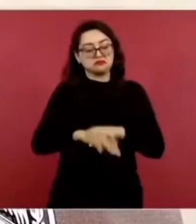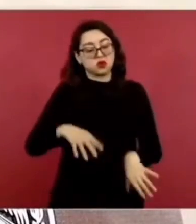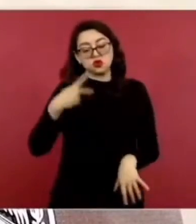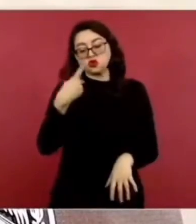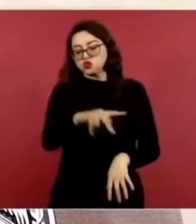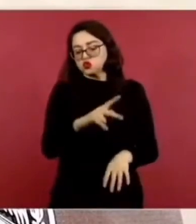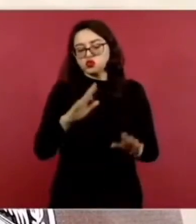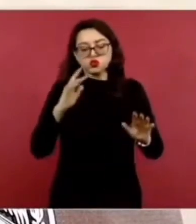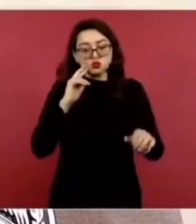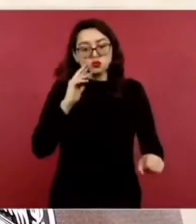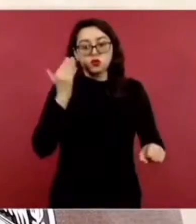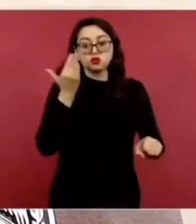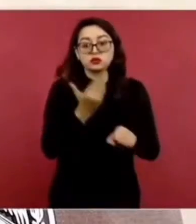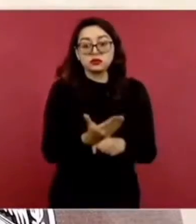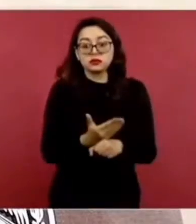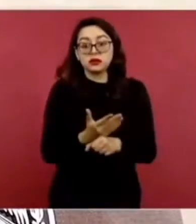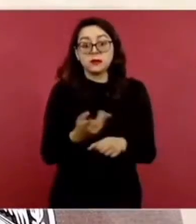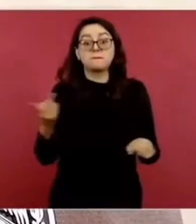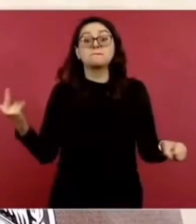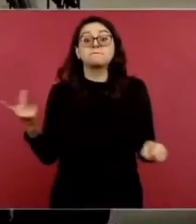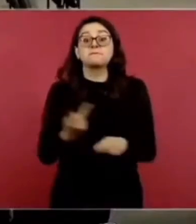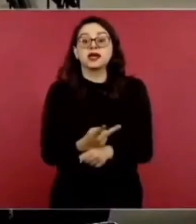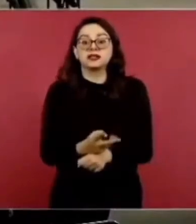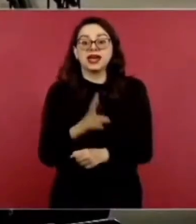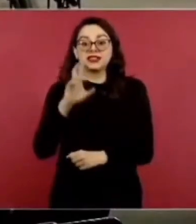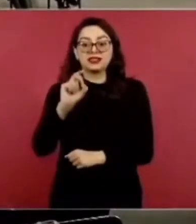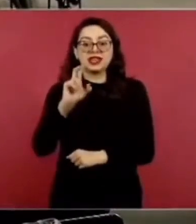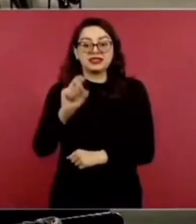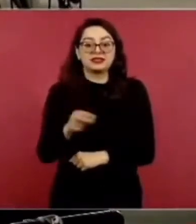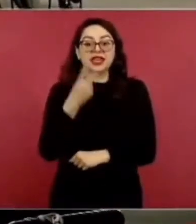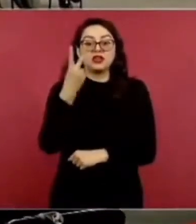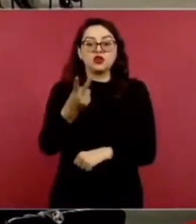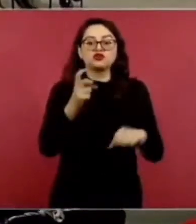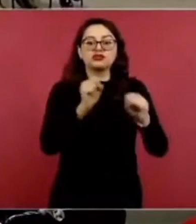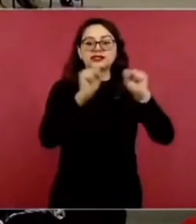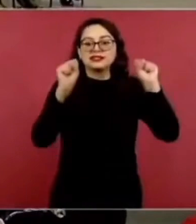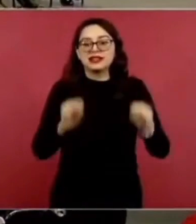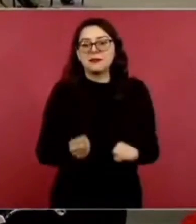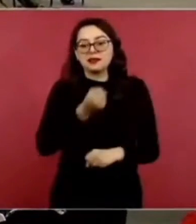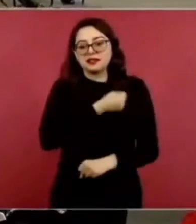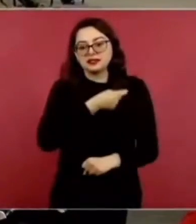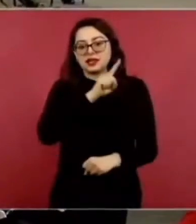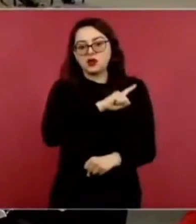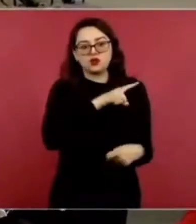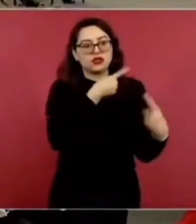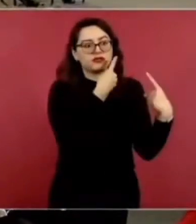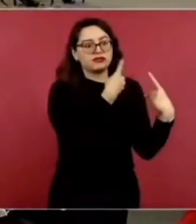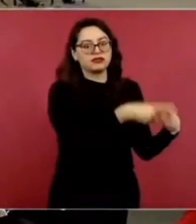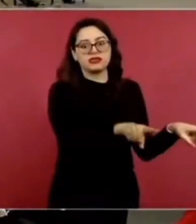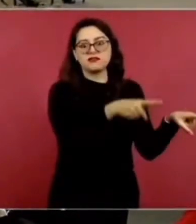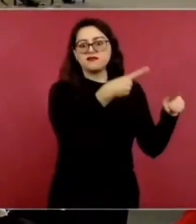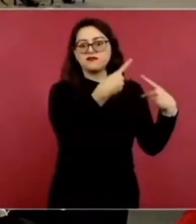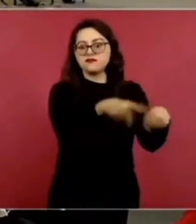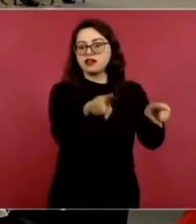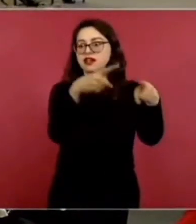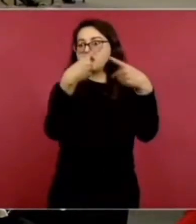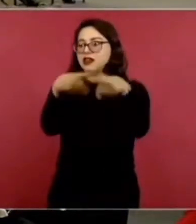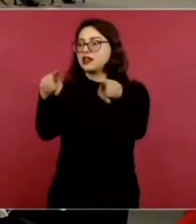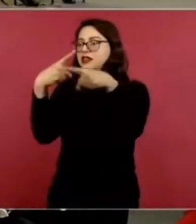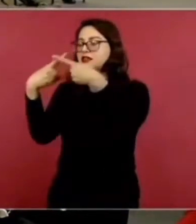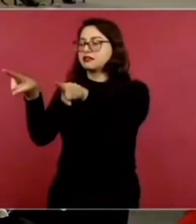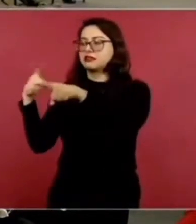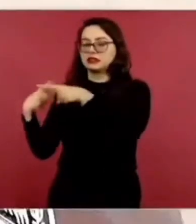seguridad social, se generaron 32 subsistemas. ¿Esto qué generó o qué trajo